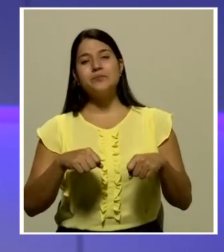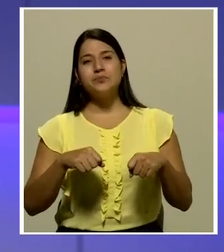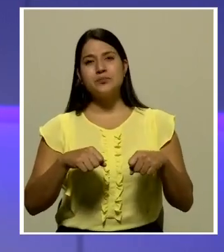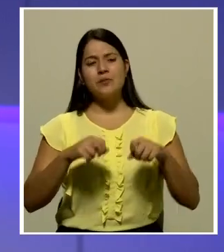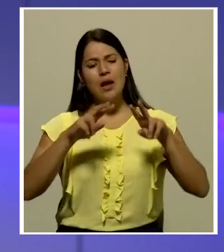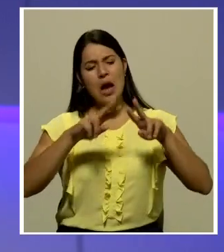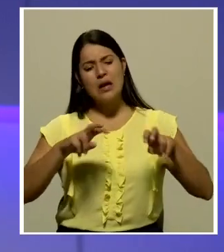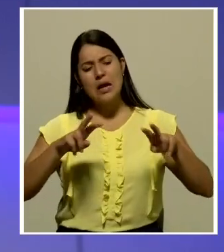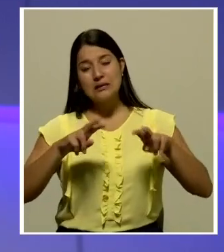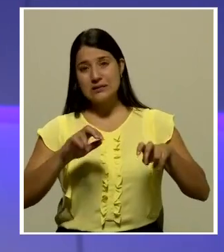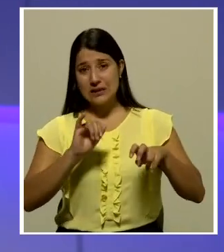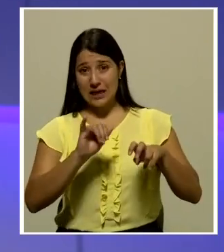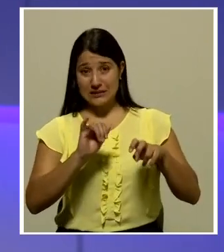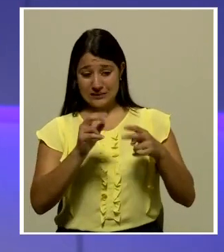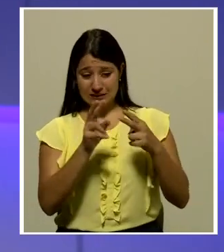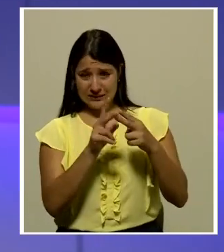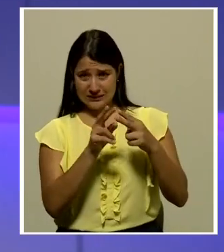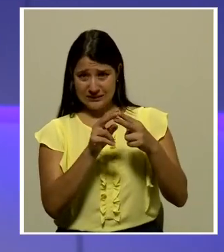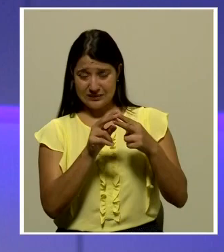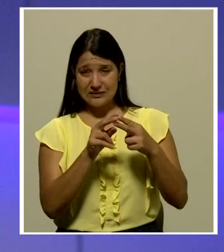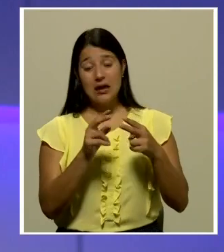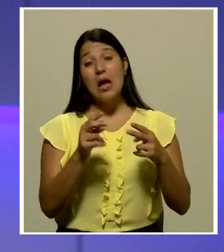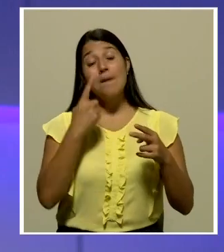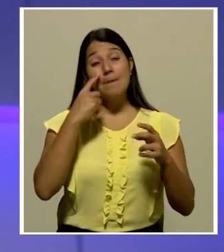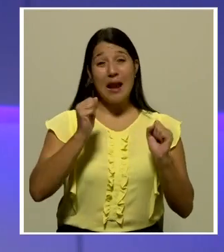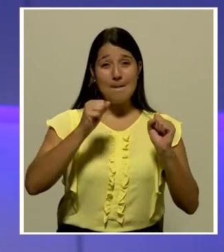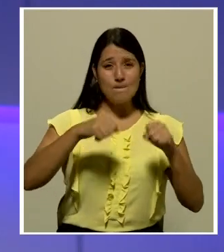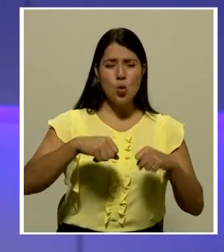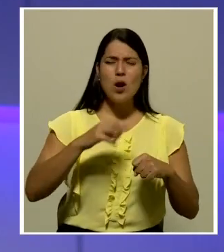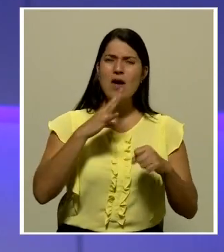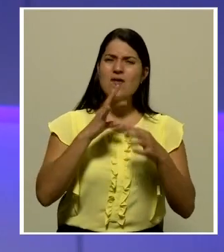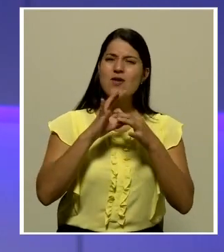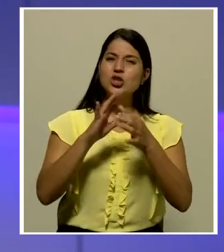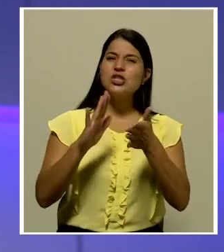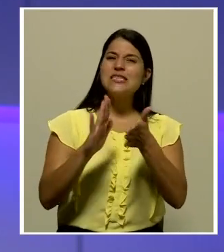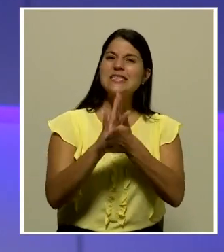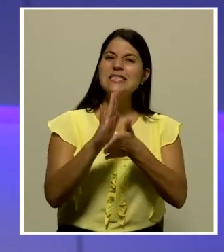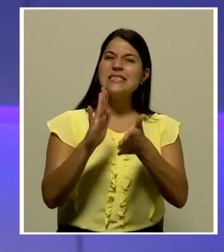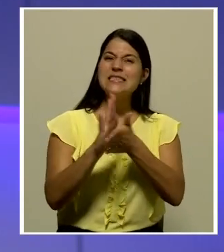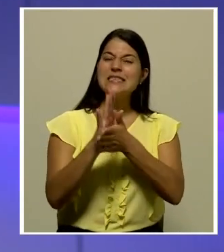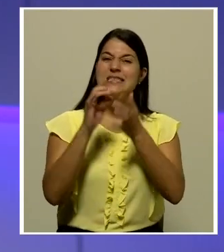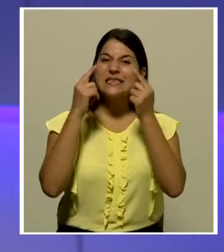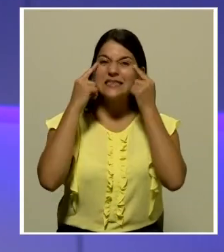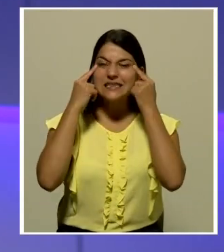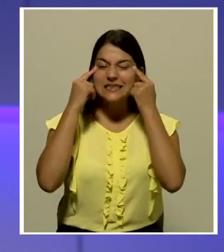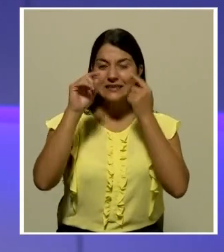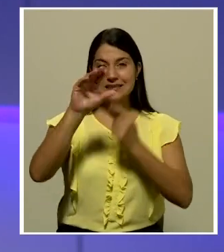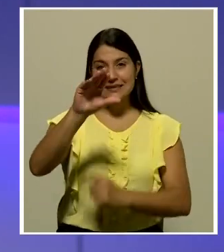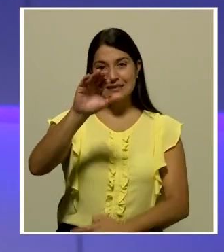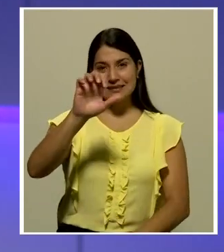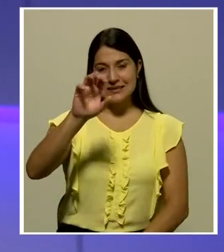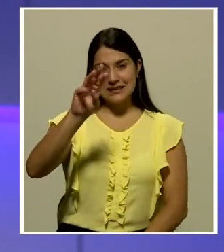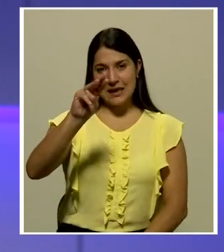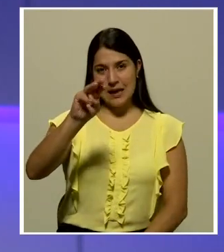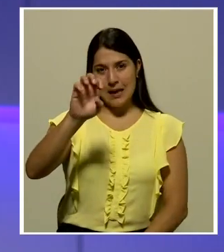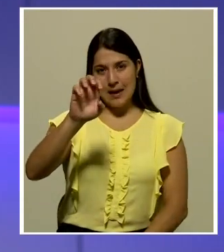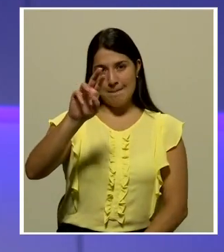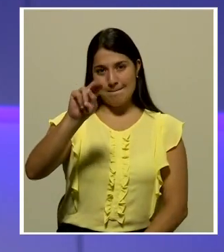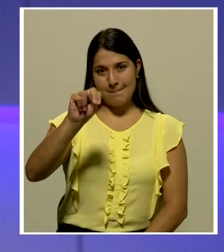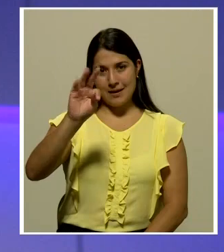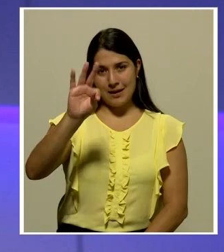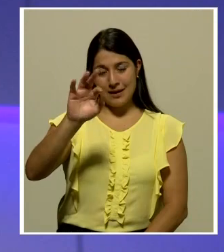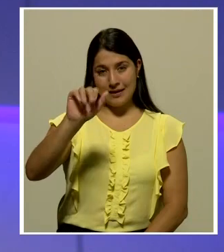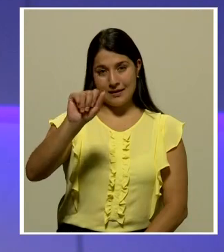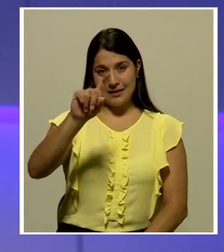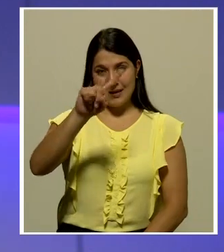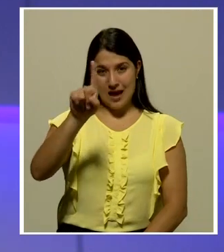del cementazo, uno de los casos de mayor impacto institucional en la historia costarricense, voy a conversar